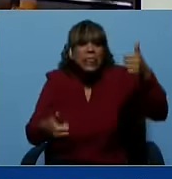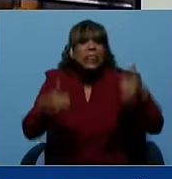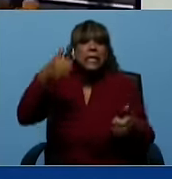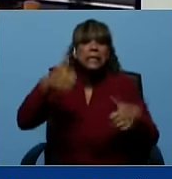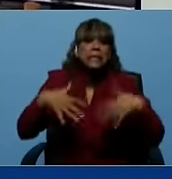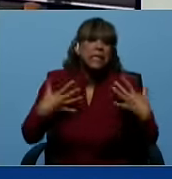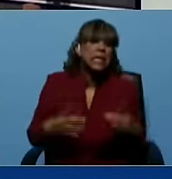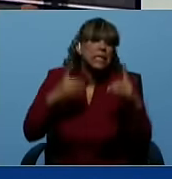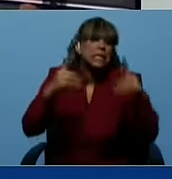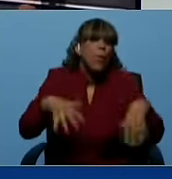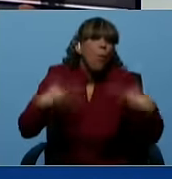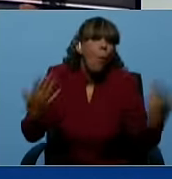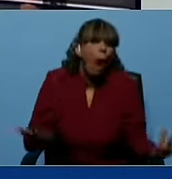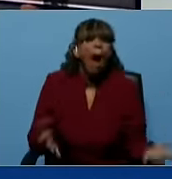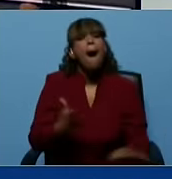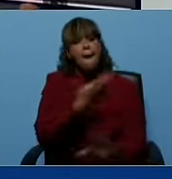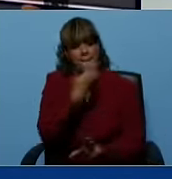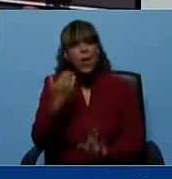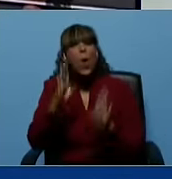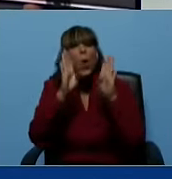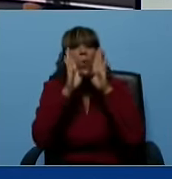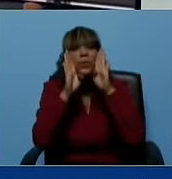adelante. Pequeño consejo que les doy.